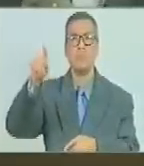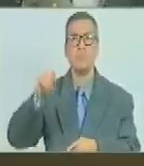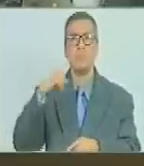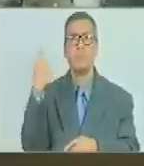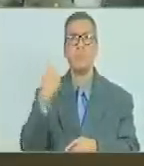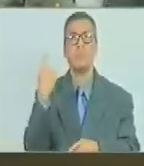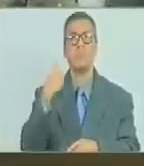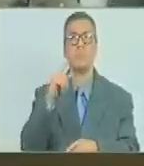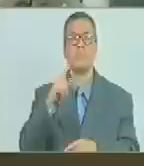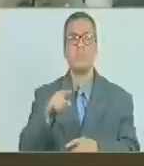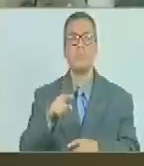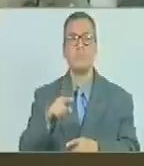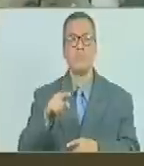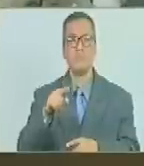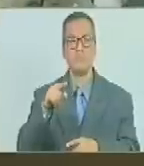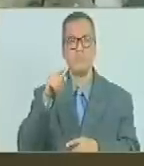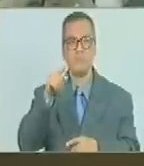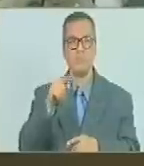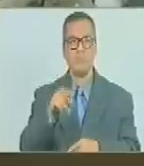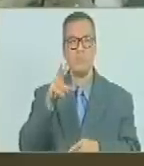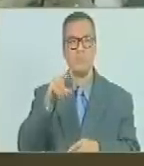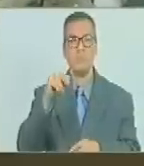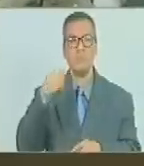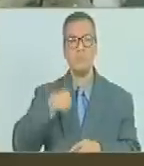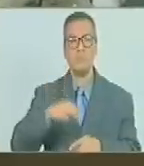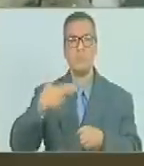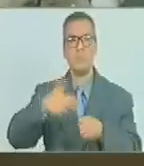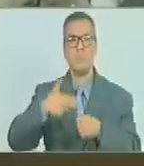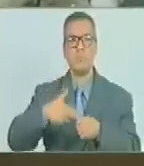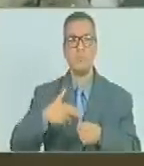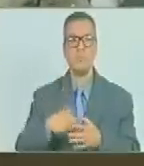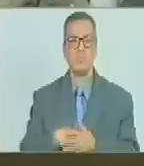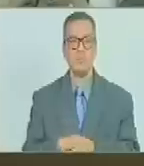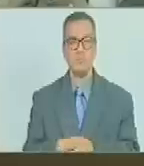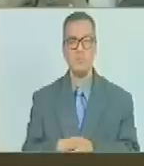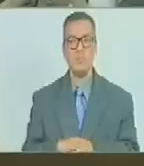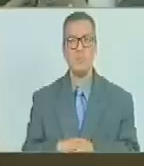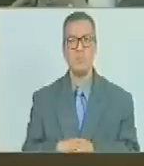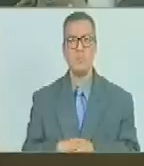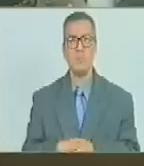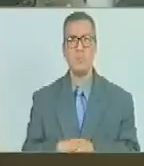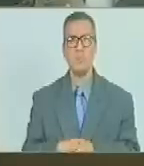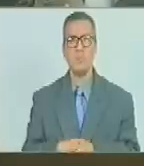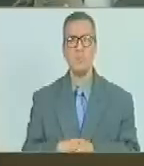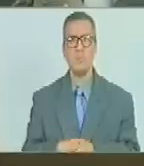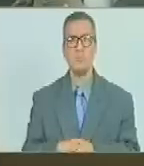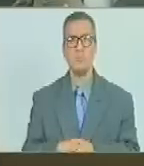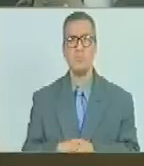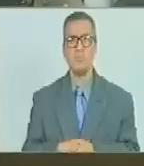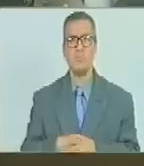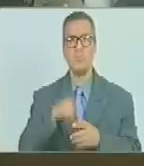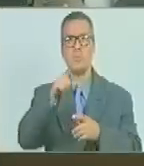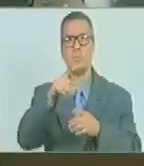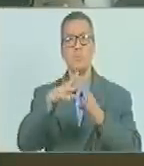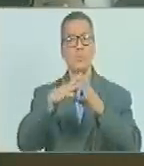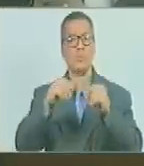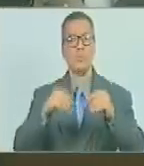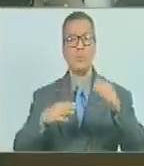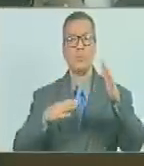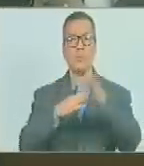una dictadura, sino por el petróleo. Que el